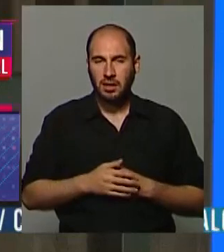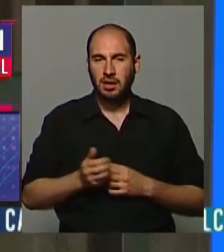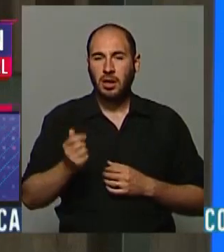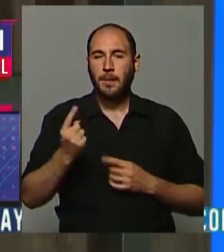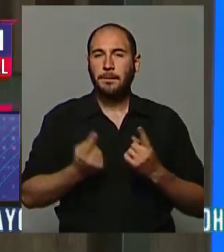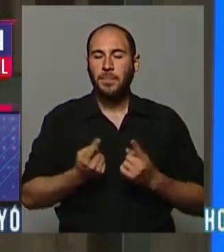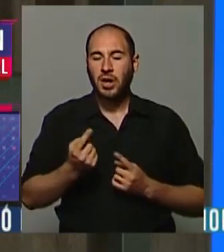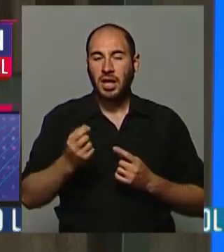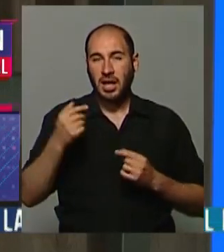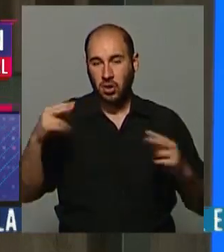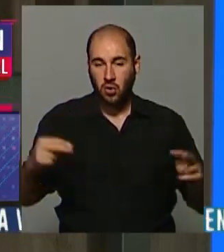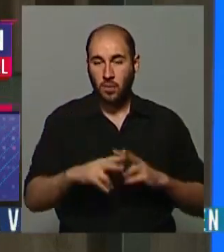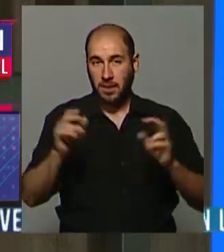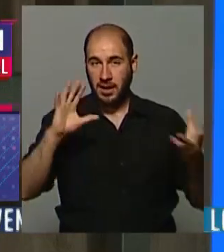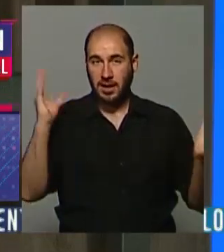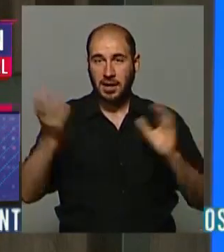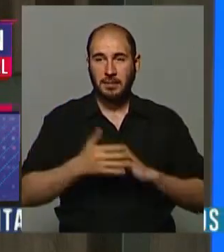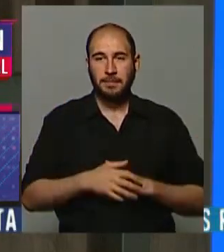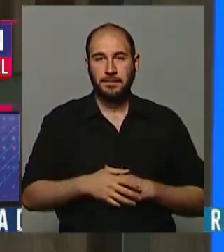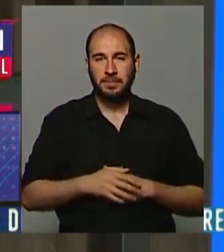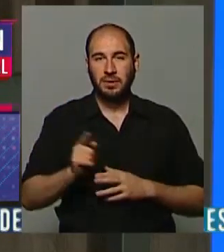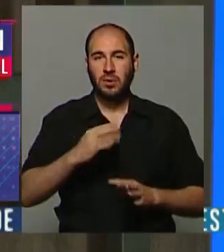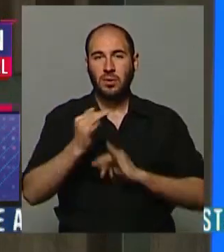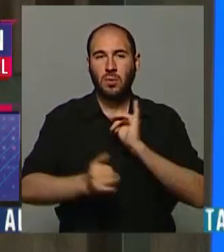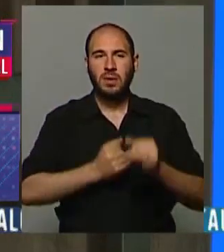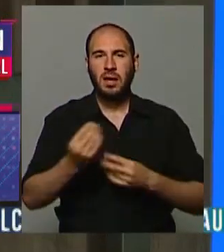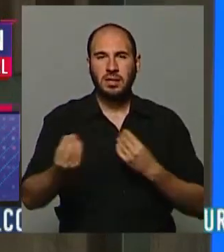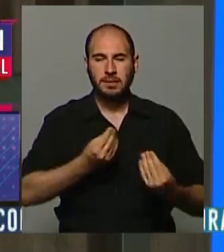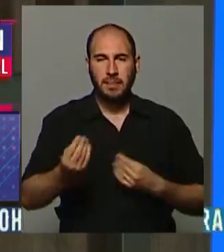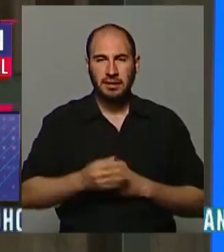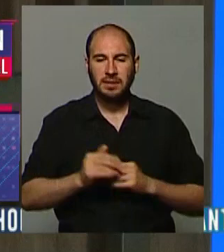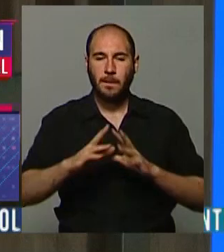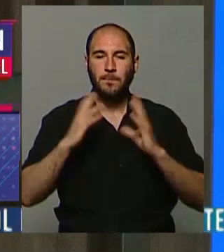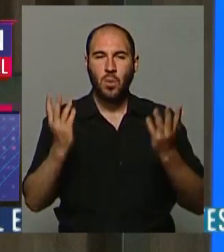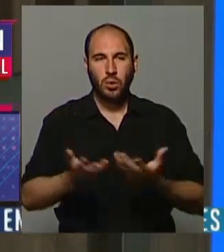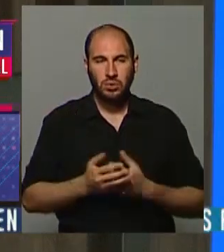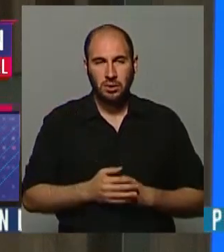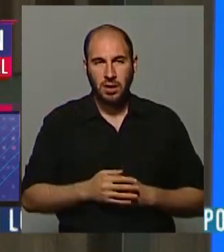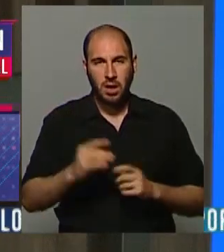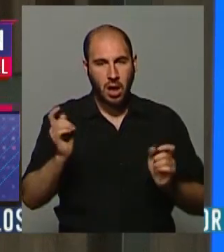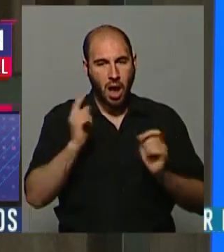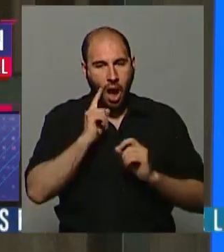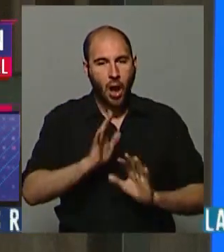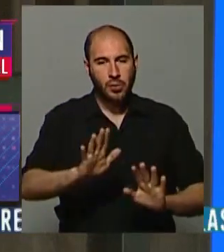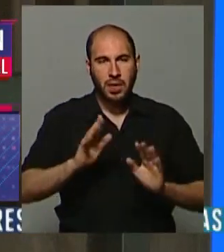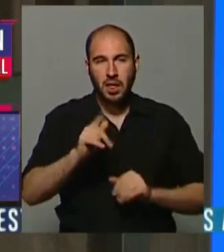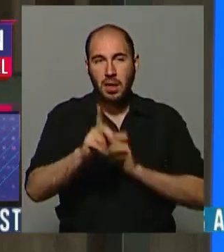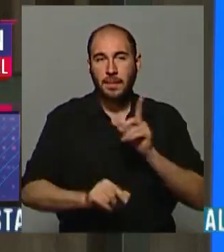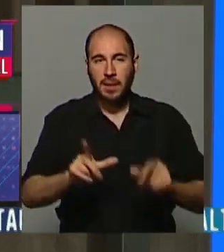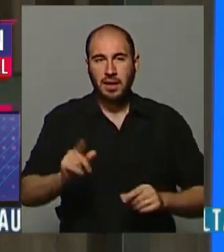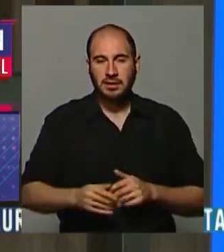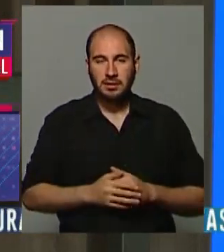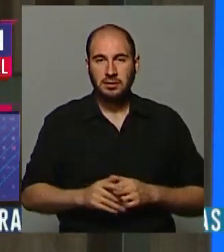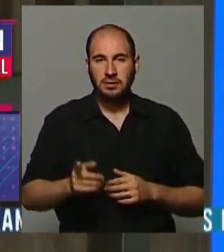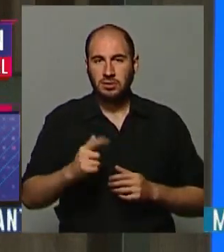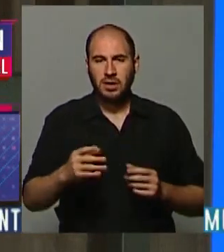cumbre relacionada con el clima, obviamente se habla de lo que está sucediendo en el mundo. La advertencia es para los países que son